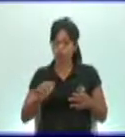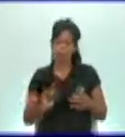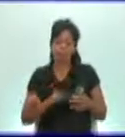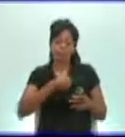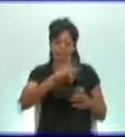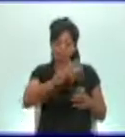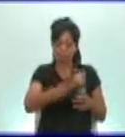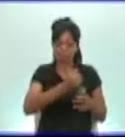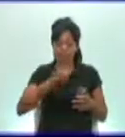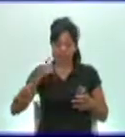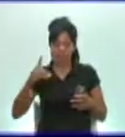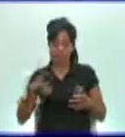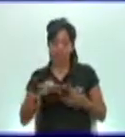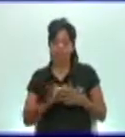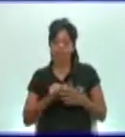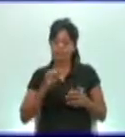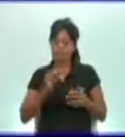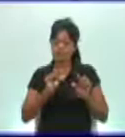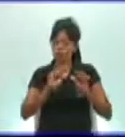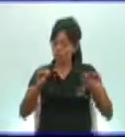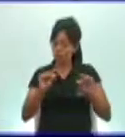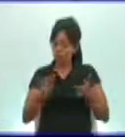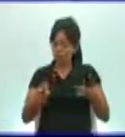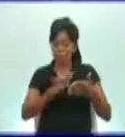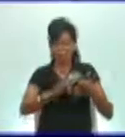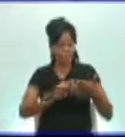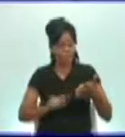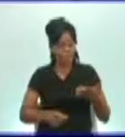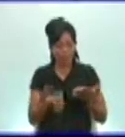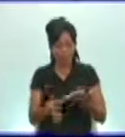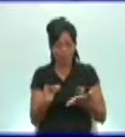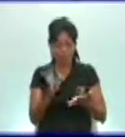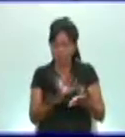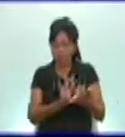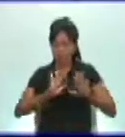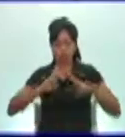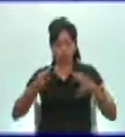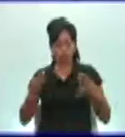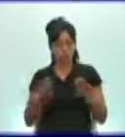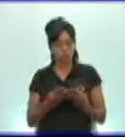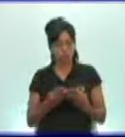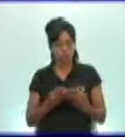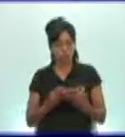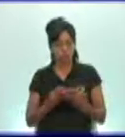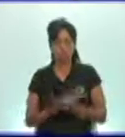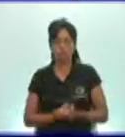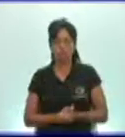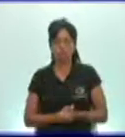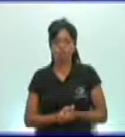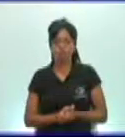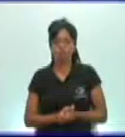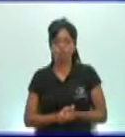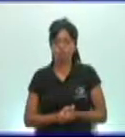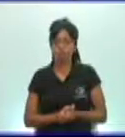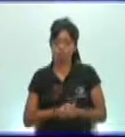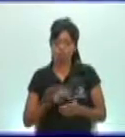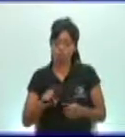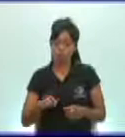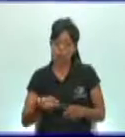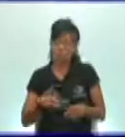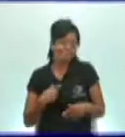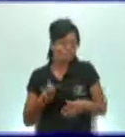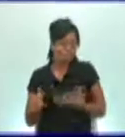oraciones. Copien el ejercicio, la página y entonces pasemos a la actividad independiente.